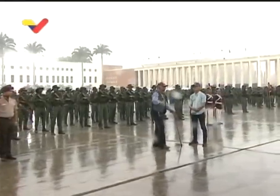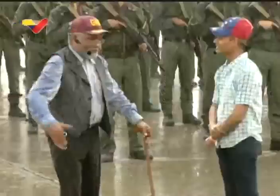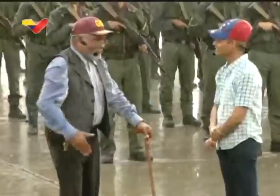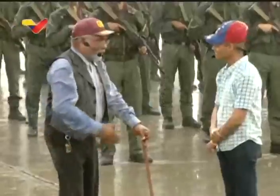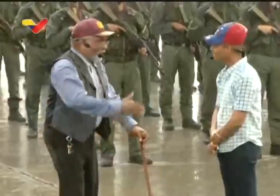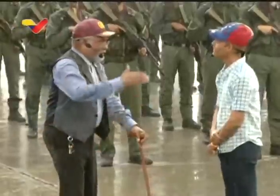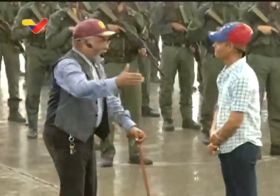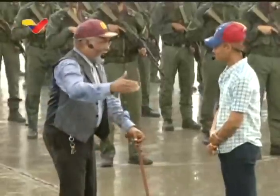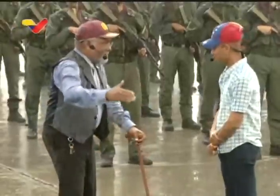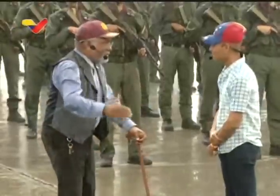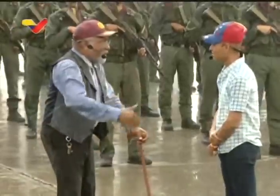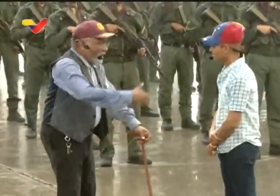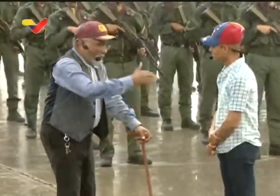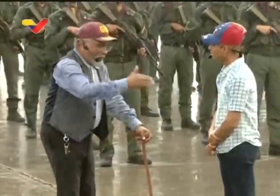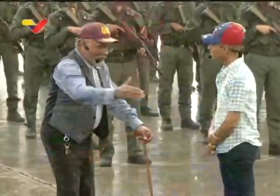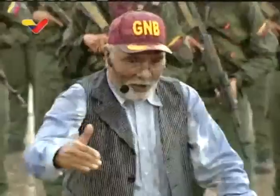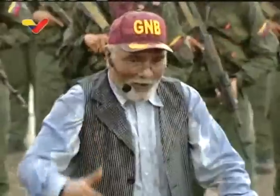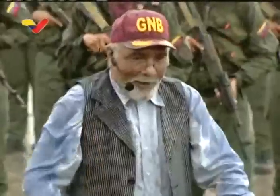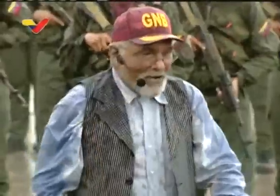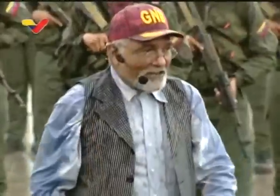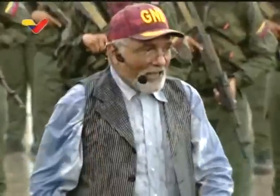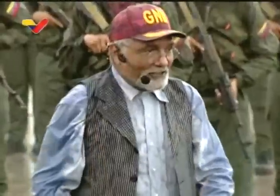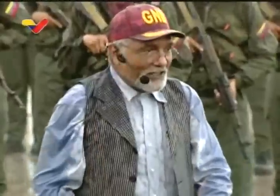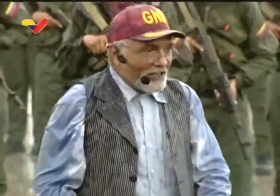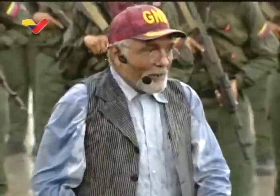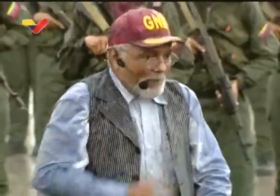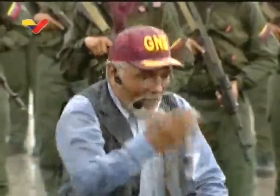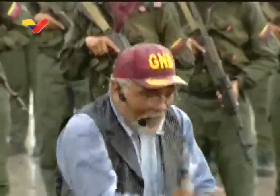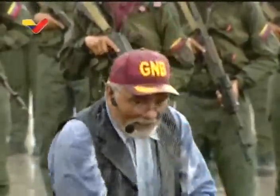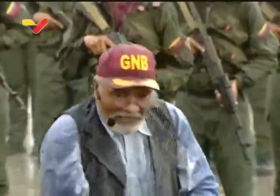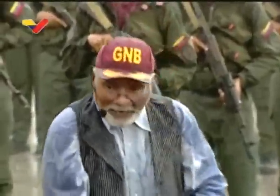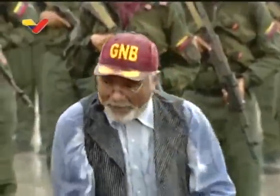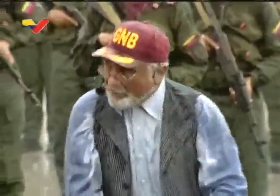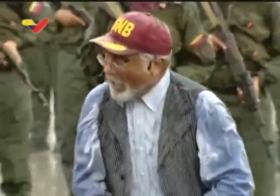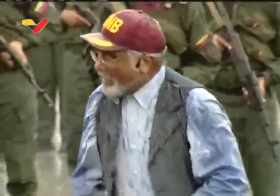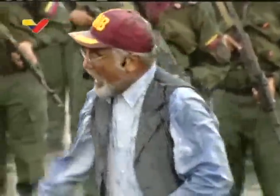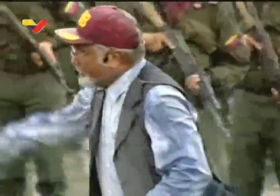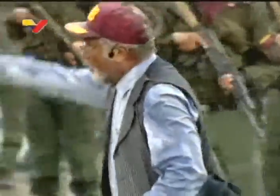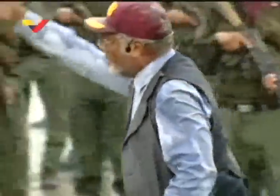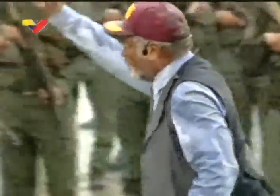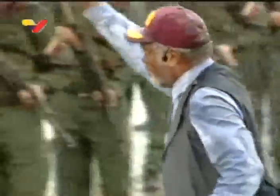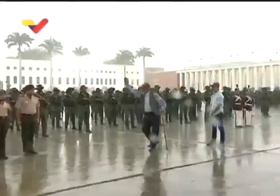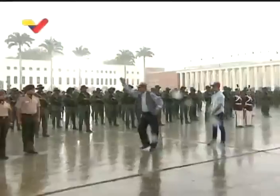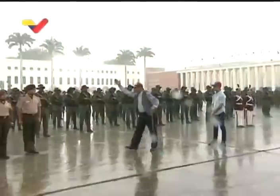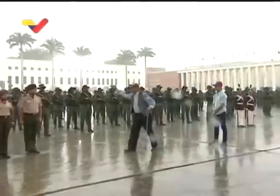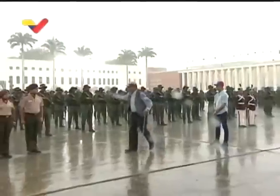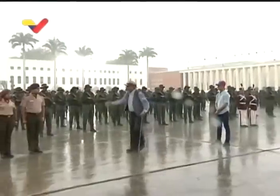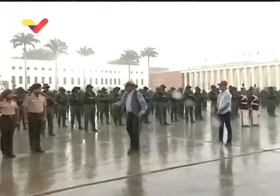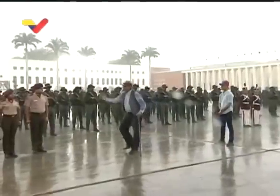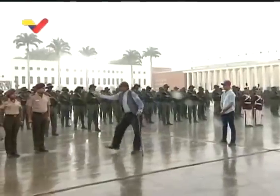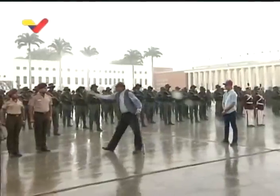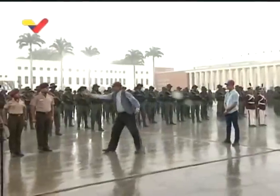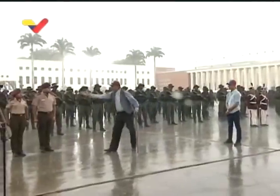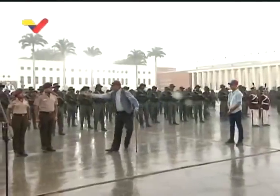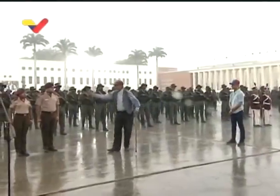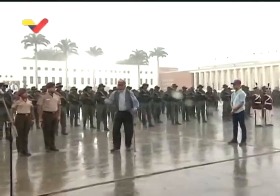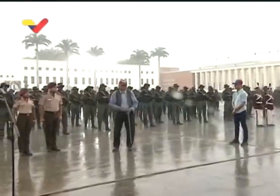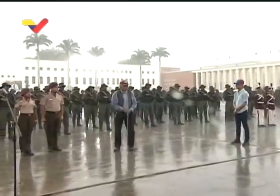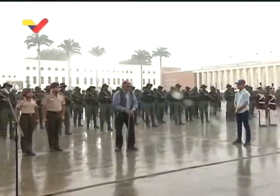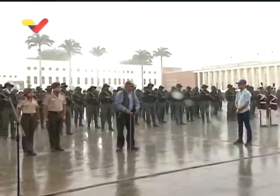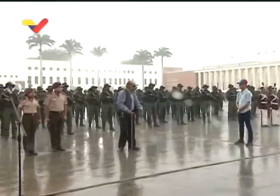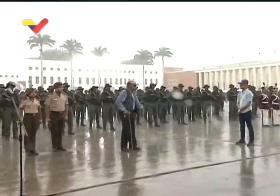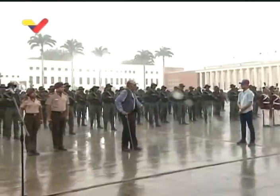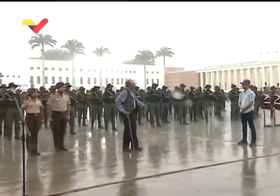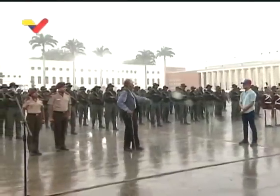están abiertas tanto de las academias como las escuelas militares para darle cabida a todos esos muchachos y